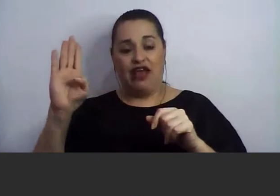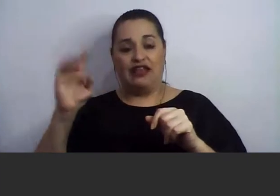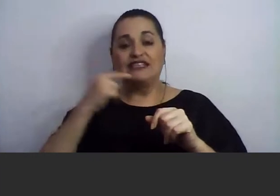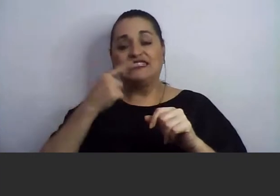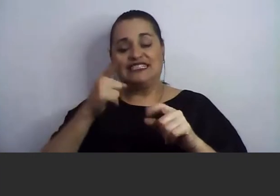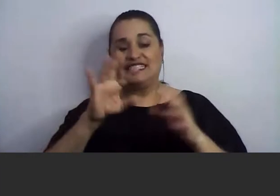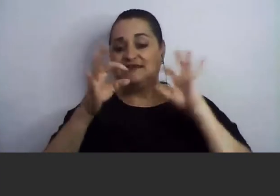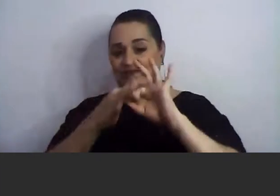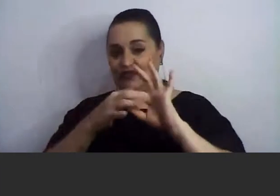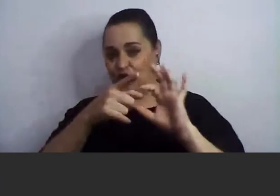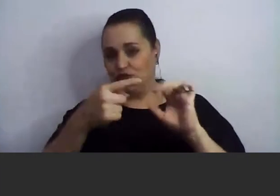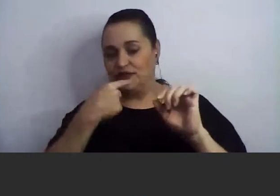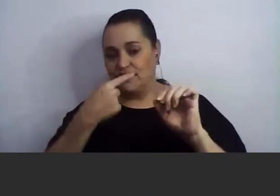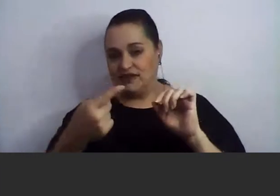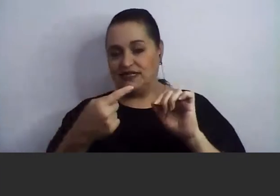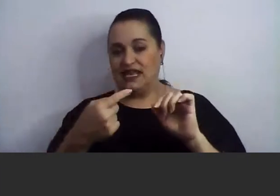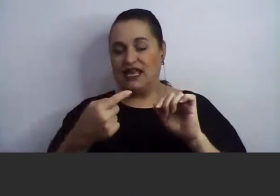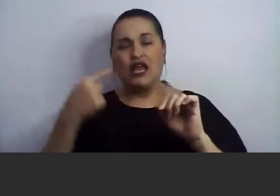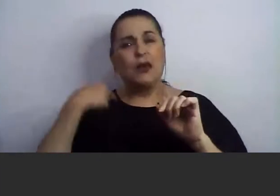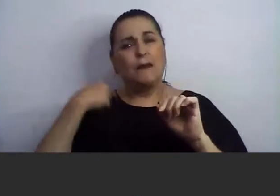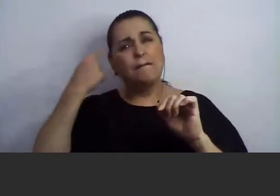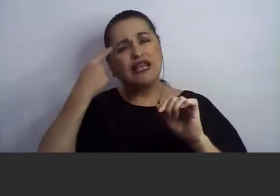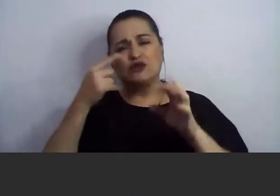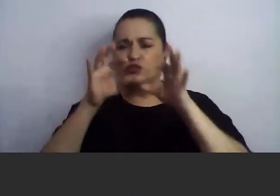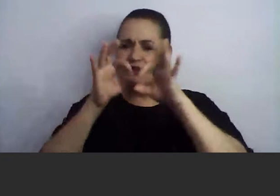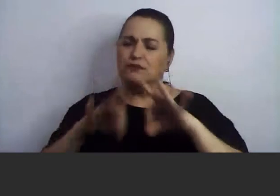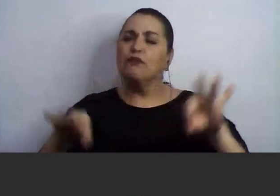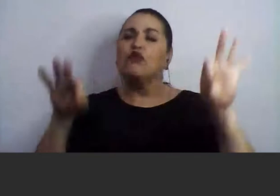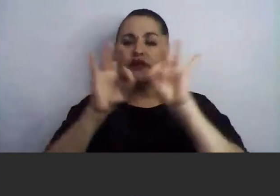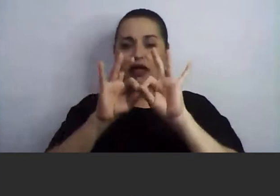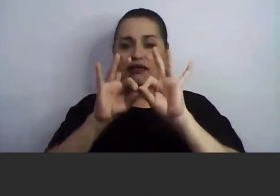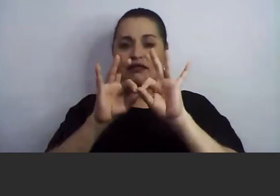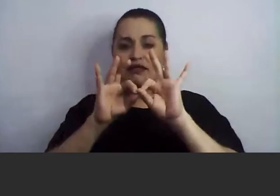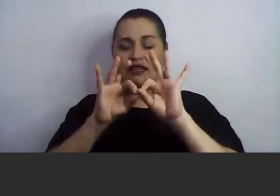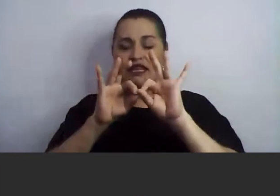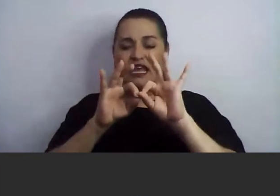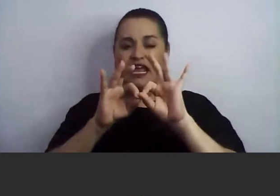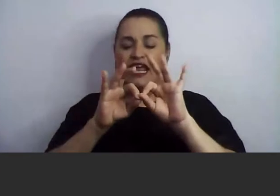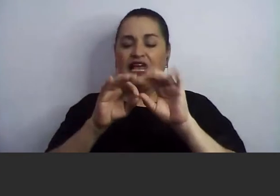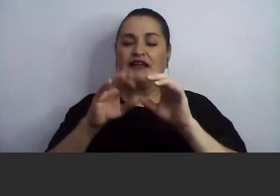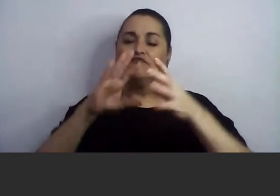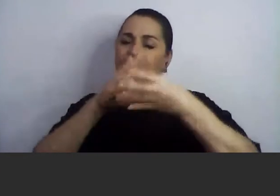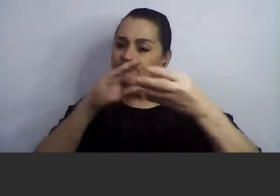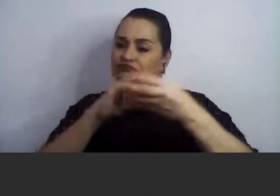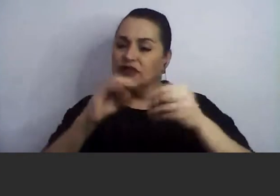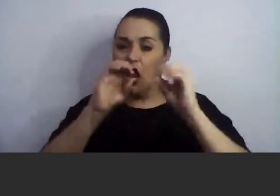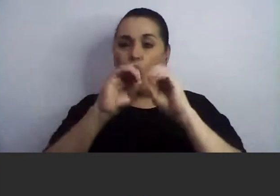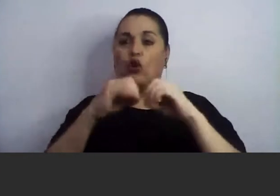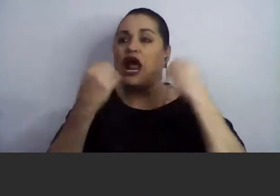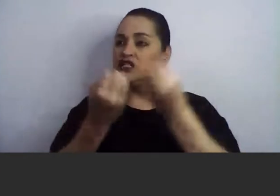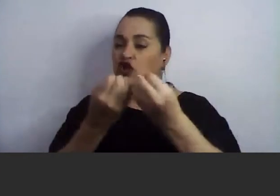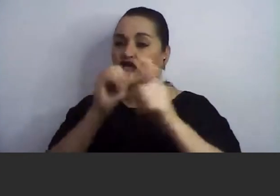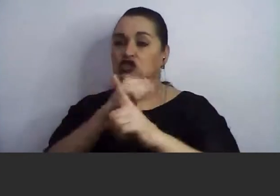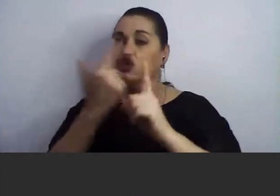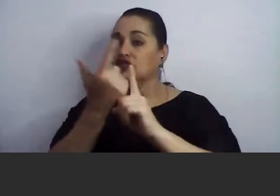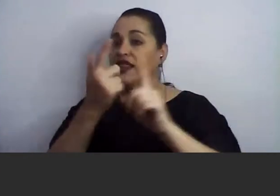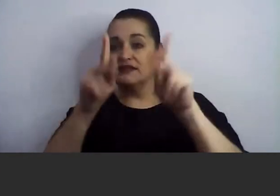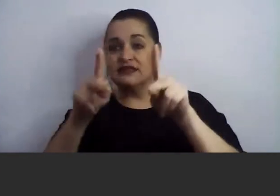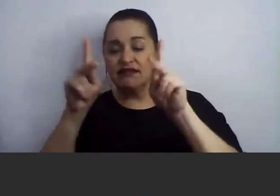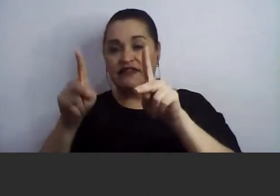usted está mencionando. Dice, pienso que es muy importante relatar a las organizaciones de sociedad civil